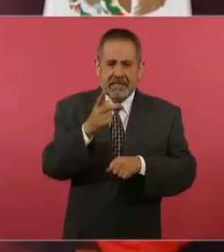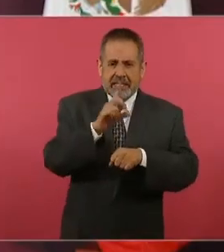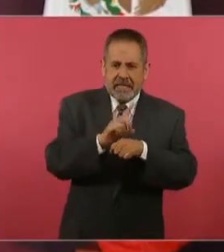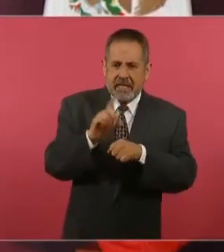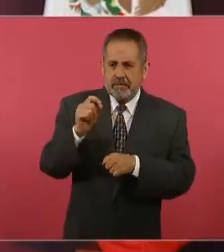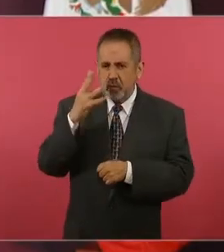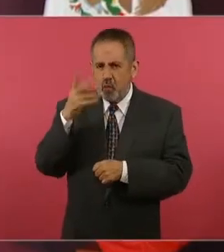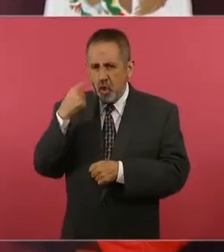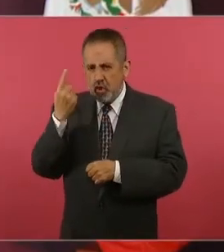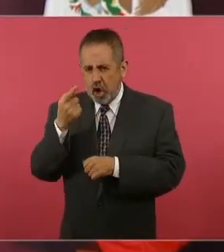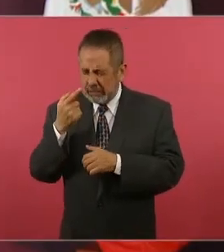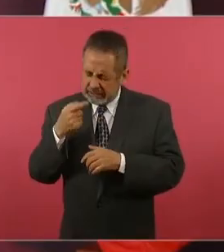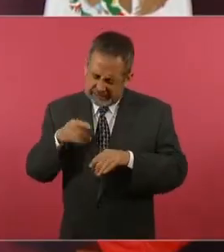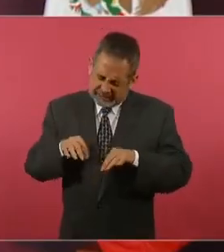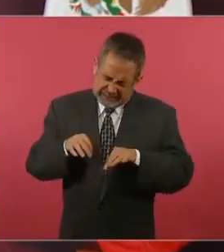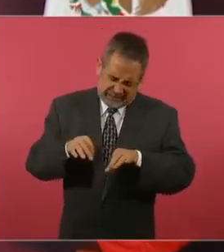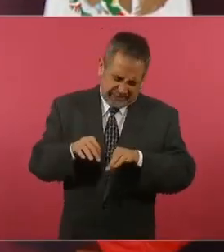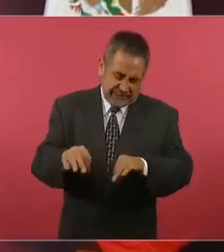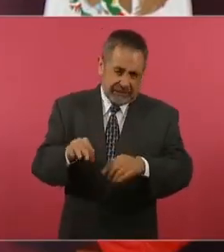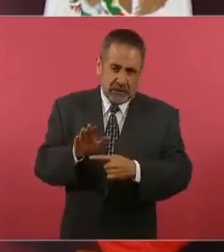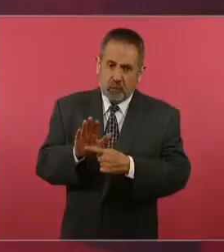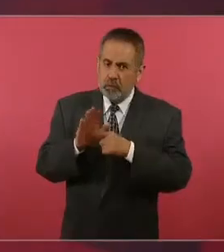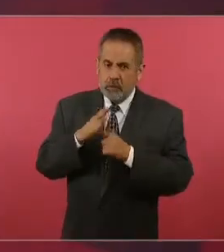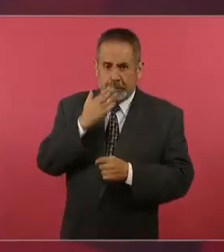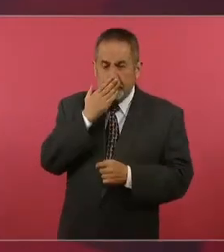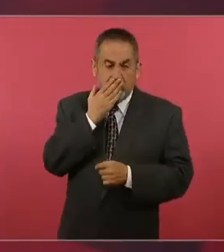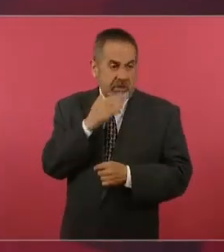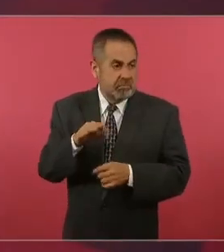24, es ejemplar lo que